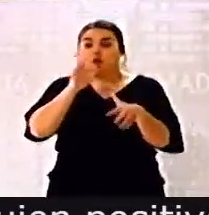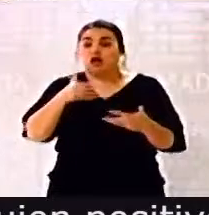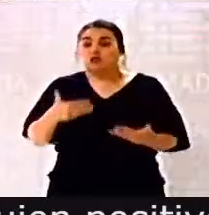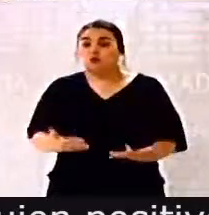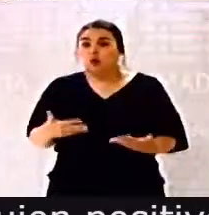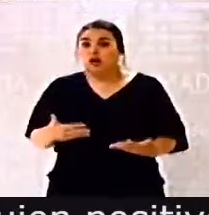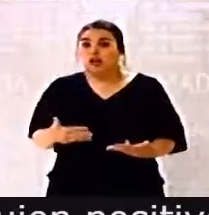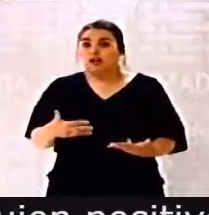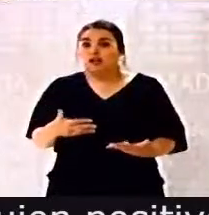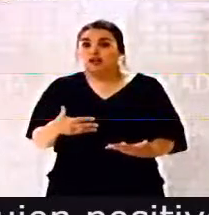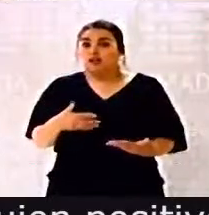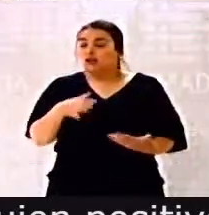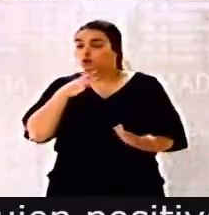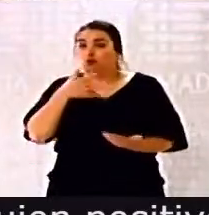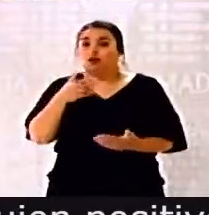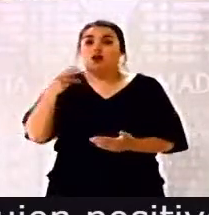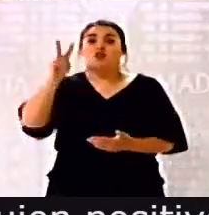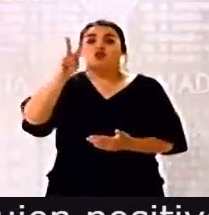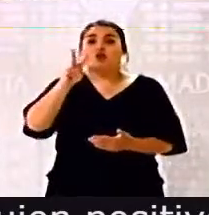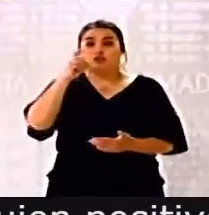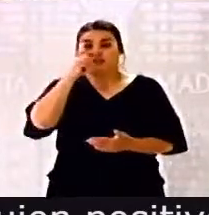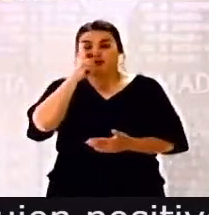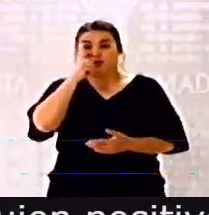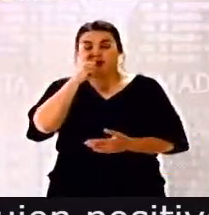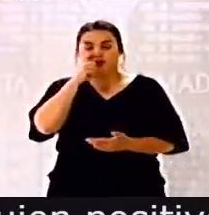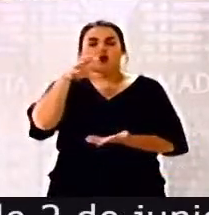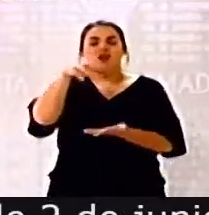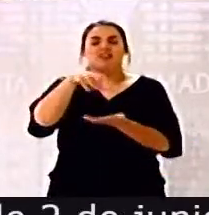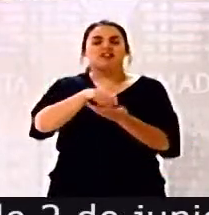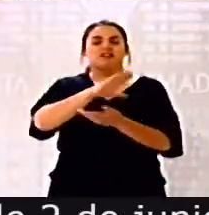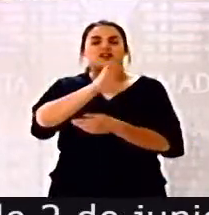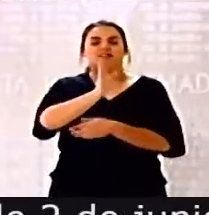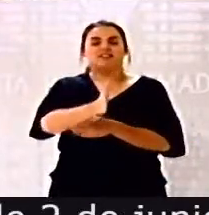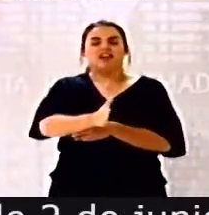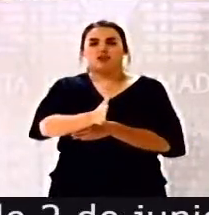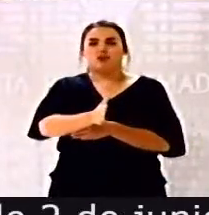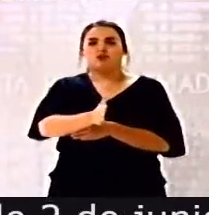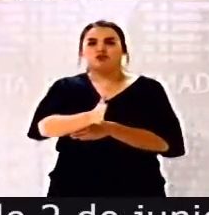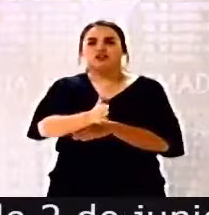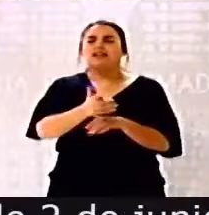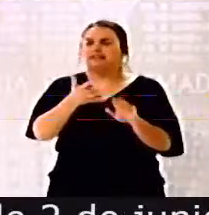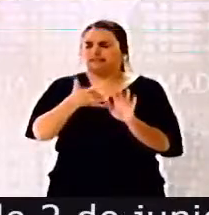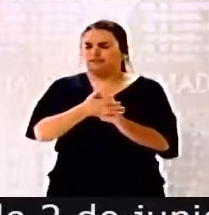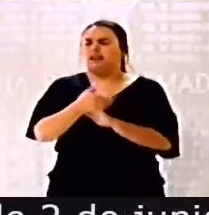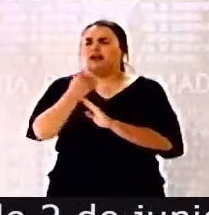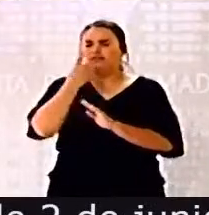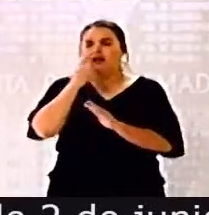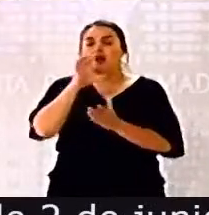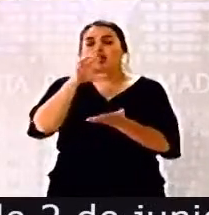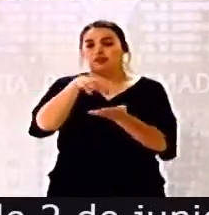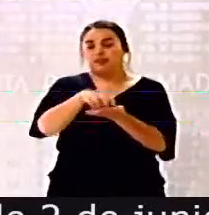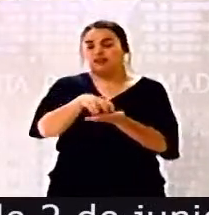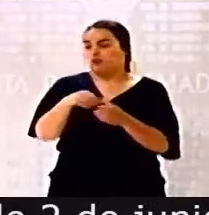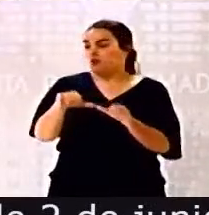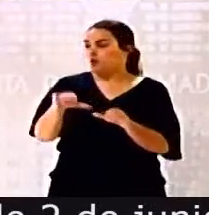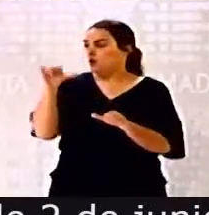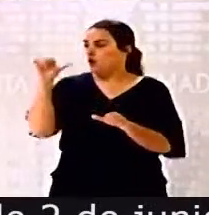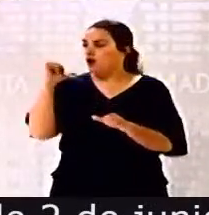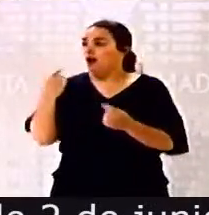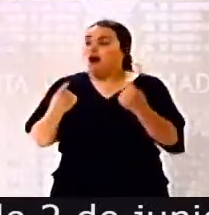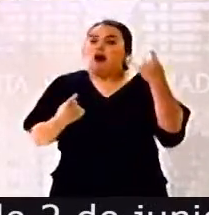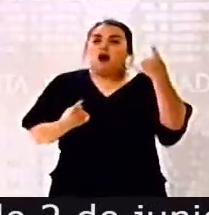a fecha de 12 de junio, los centros afectados, es decir, aquellos centros que han tenido